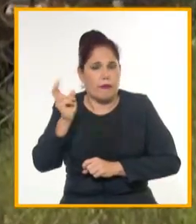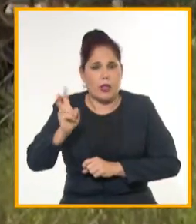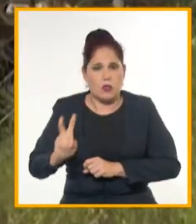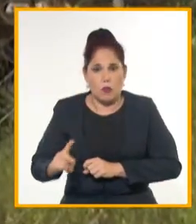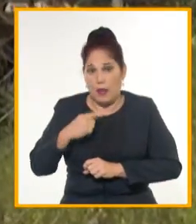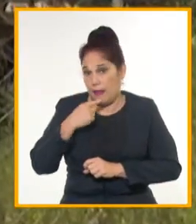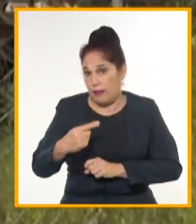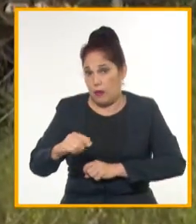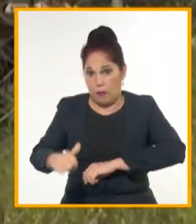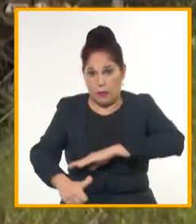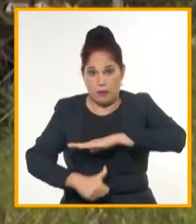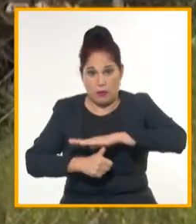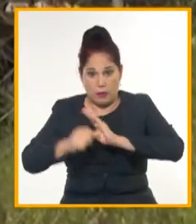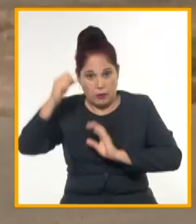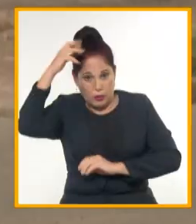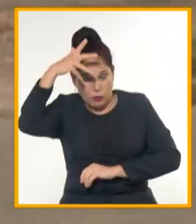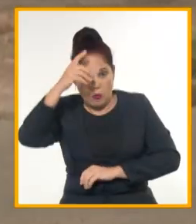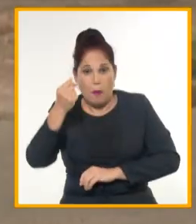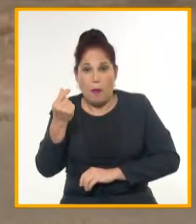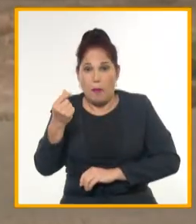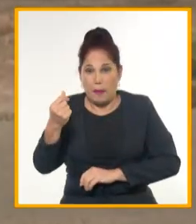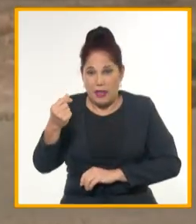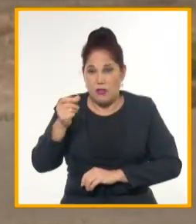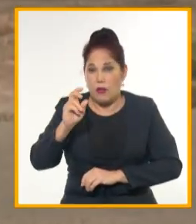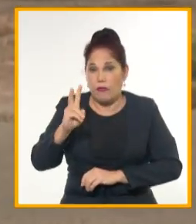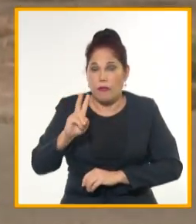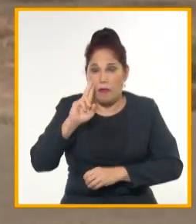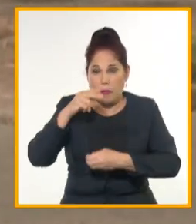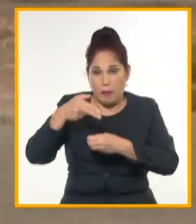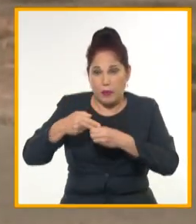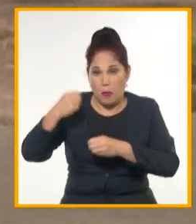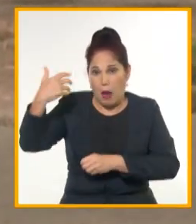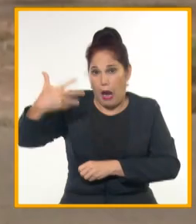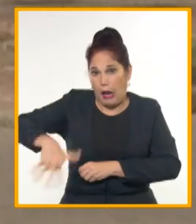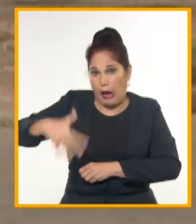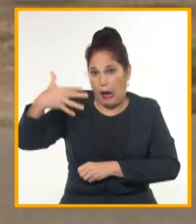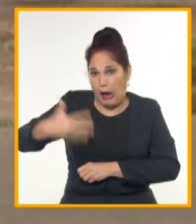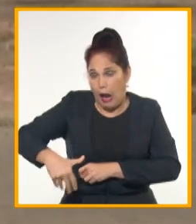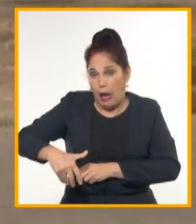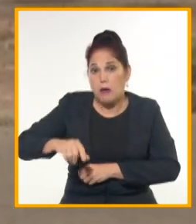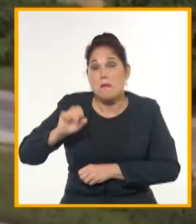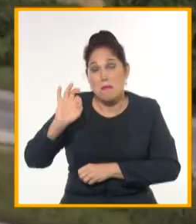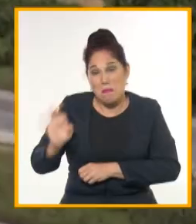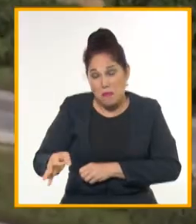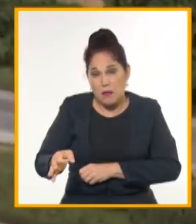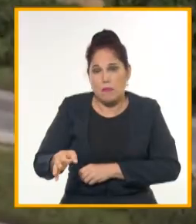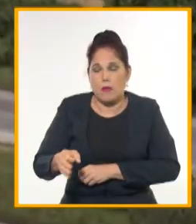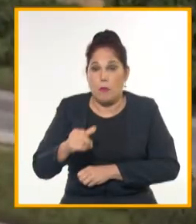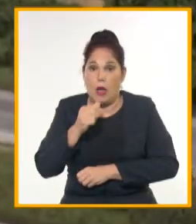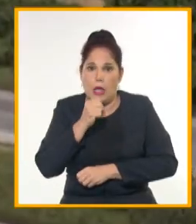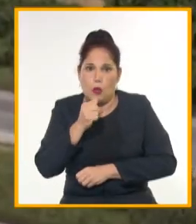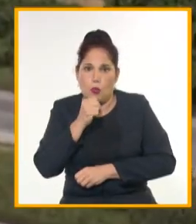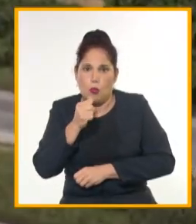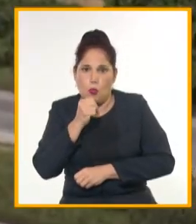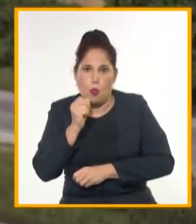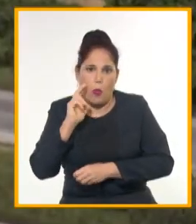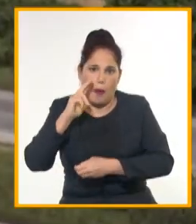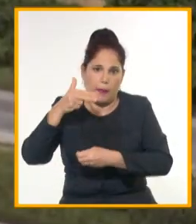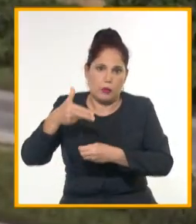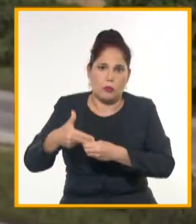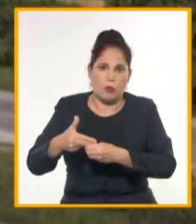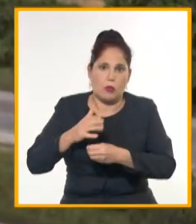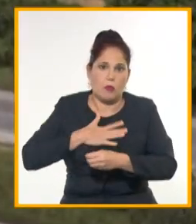del presidente Trump, los precios del crudo subieron, pues suponen más leña al fuego de la incertidumbre en torno al suministro de